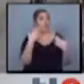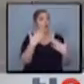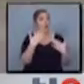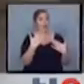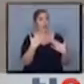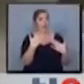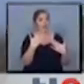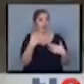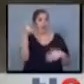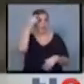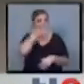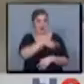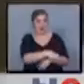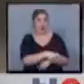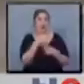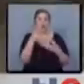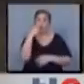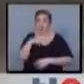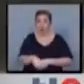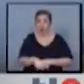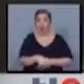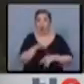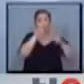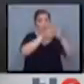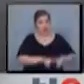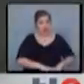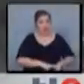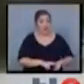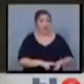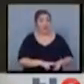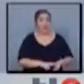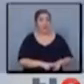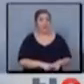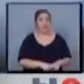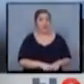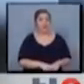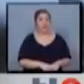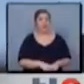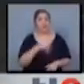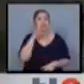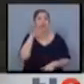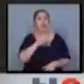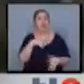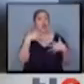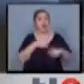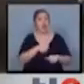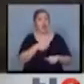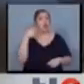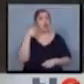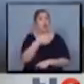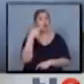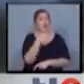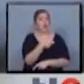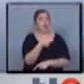sido Santiago Maldonado. Bueno, finalmente en las pericias que arrojaron que la sangre hallada en el cuchillo del